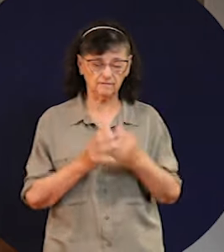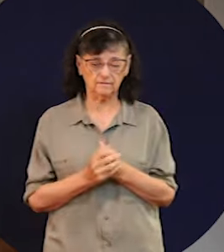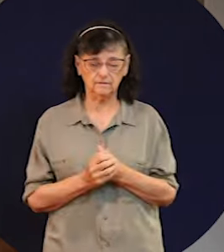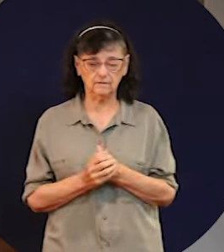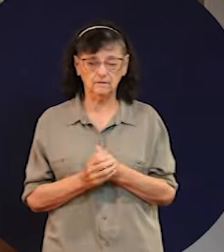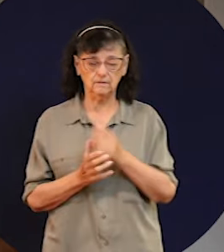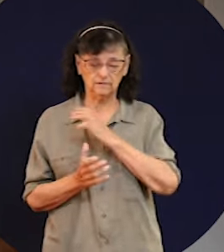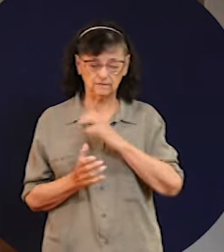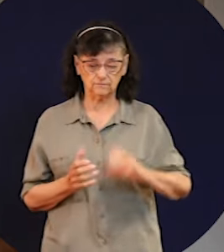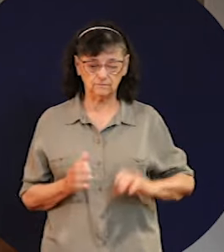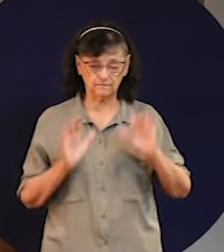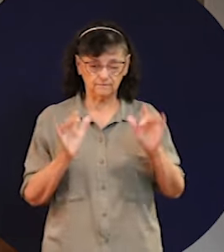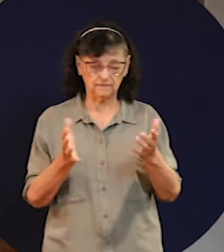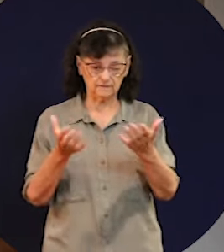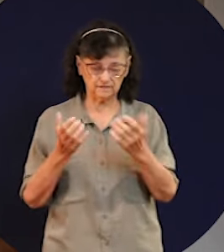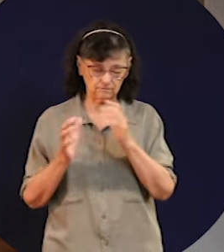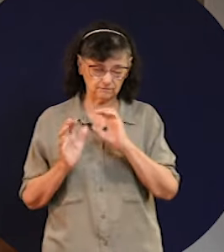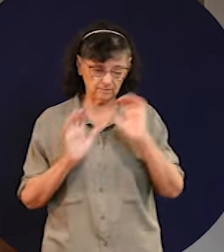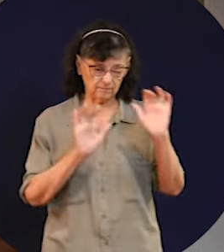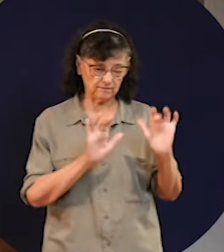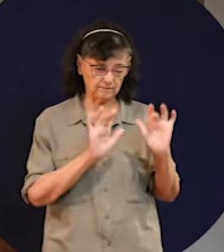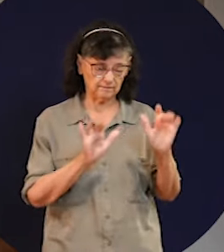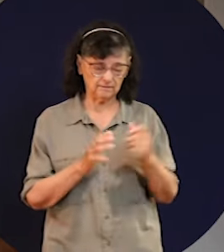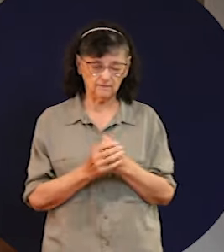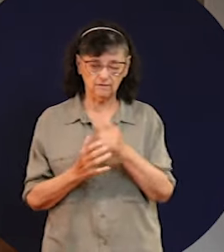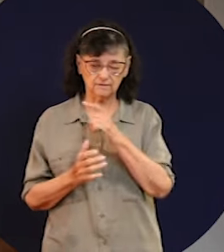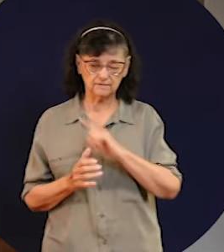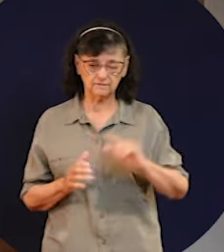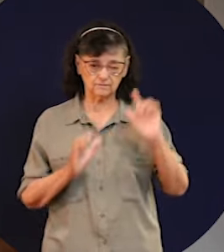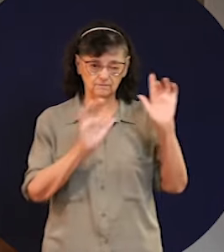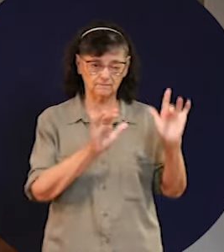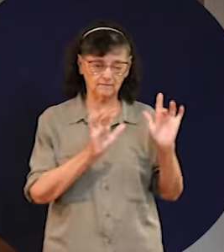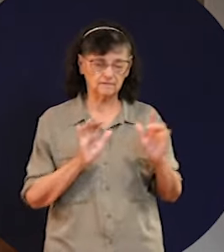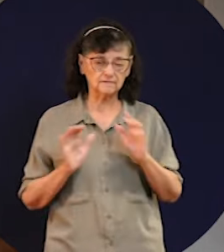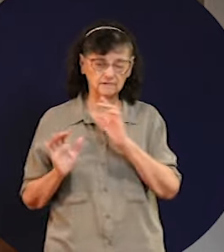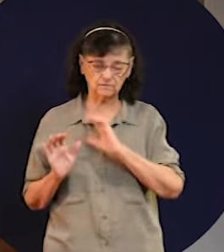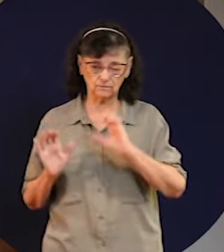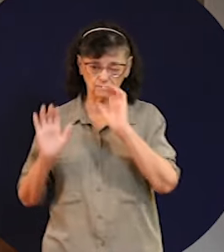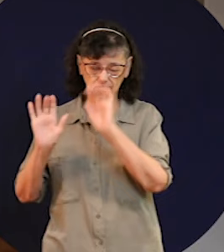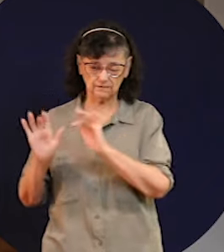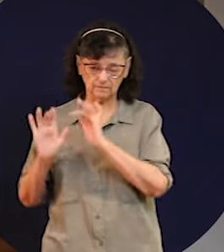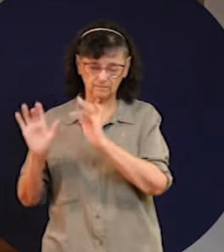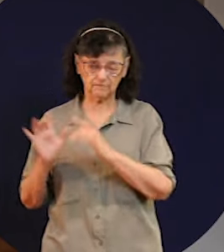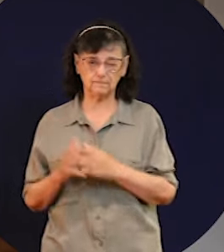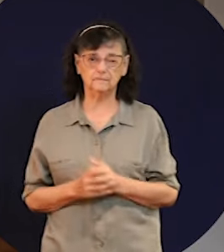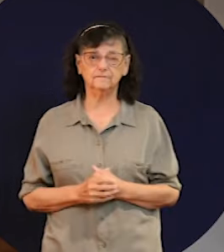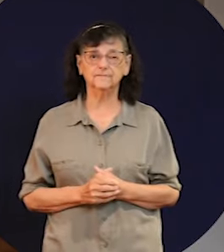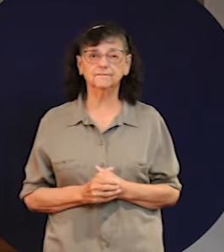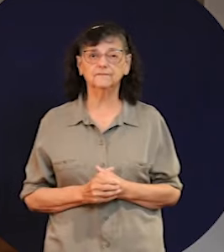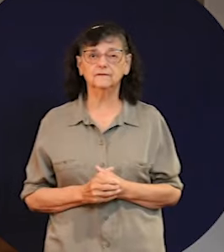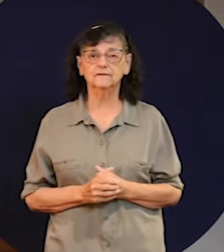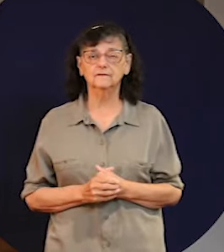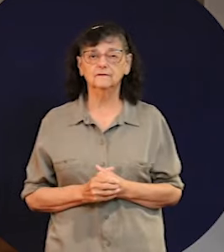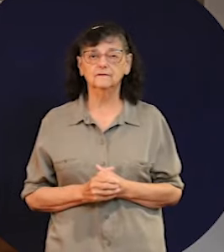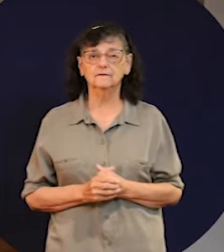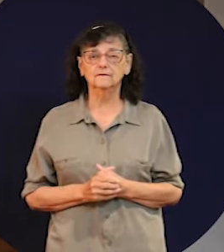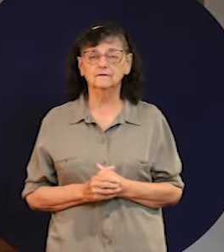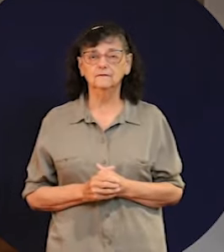piedad. Cristo, ten piedad. Cristo, ten piedad. Señor, ten piedad. Señor, ten piedad.